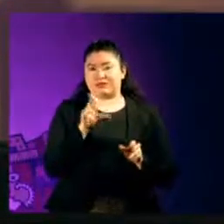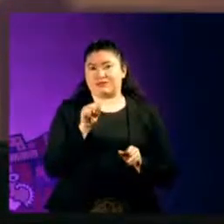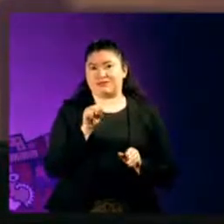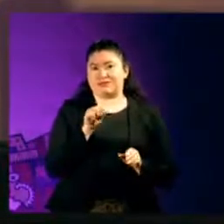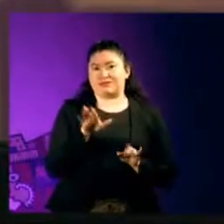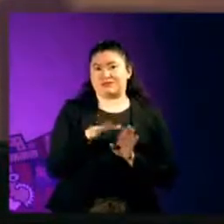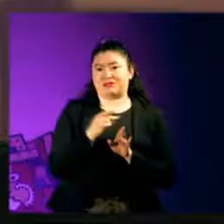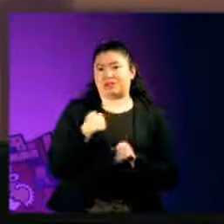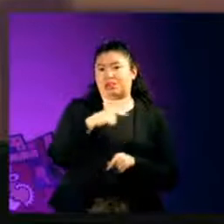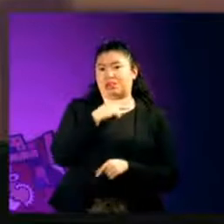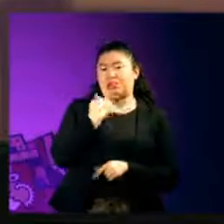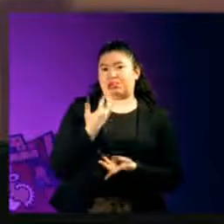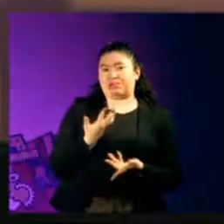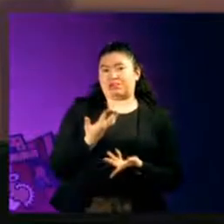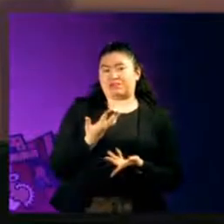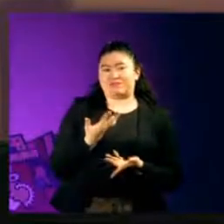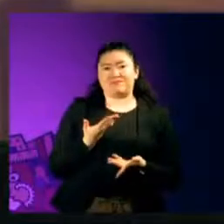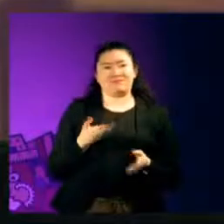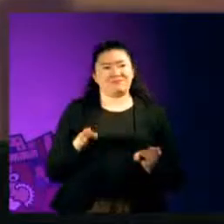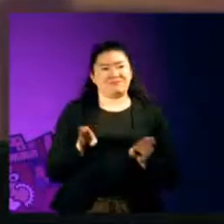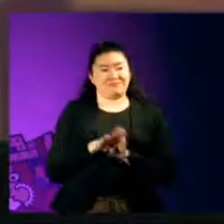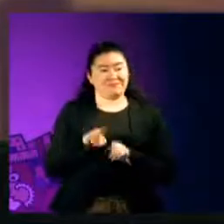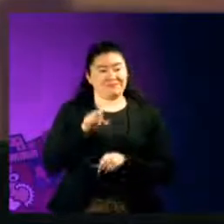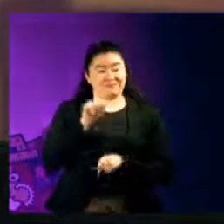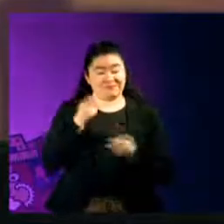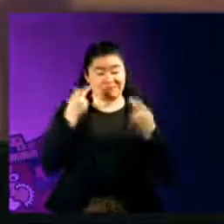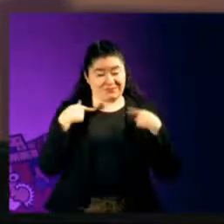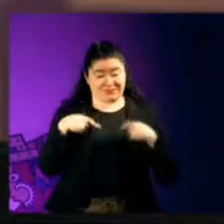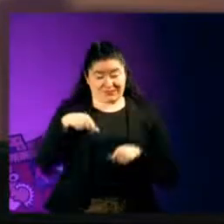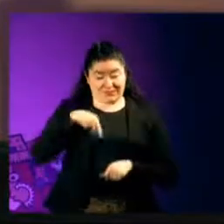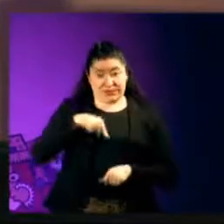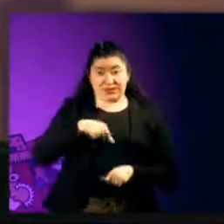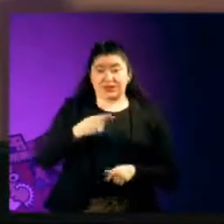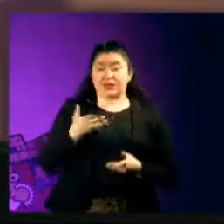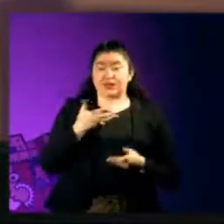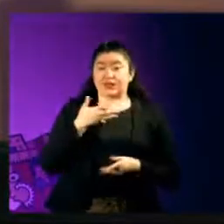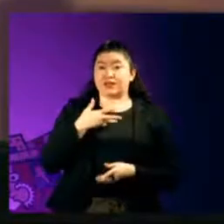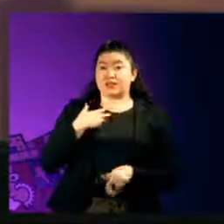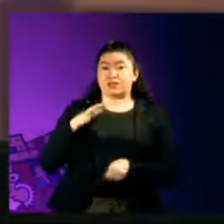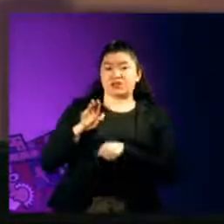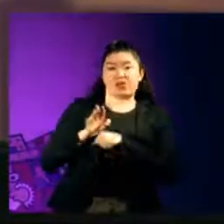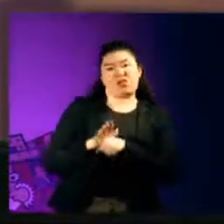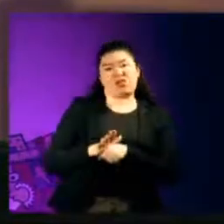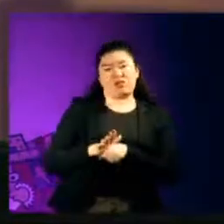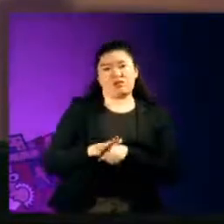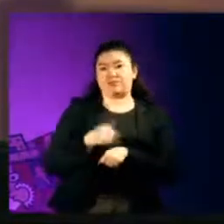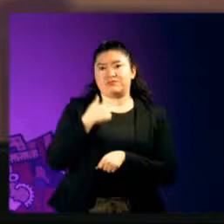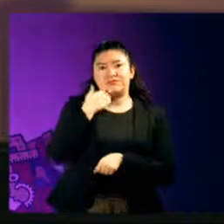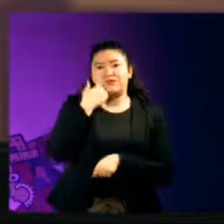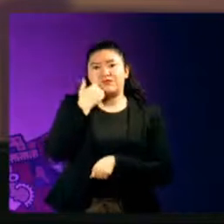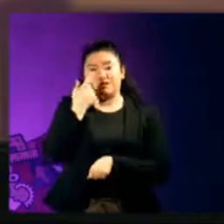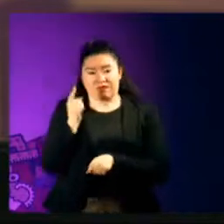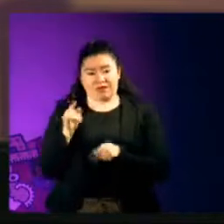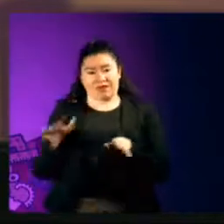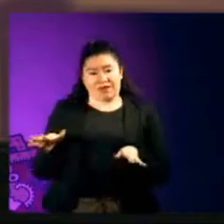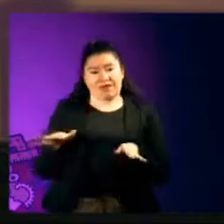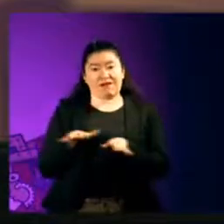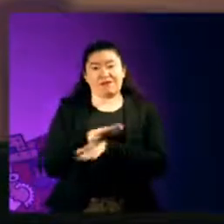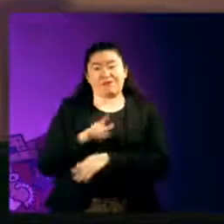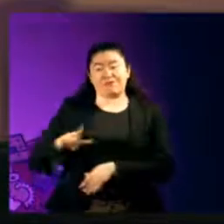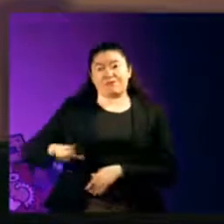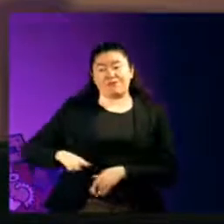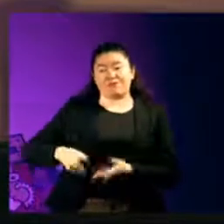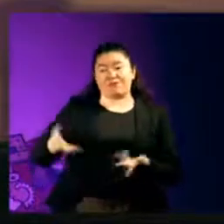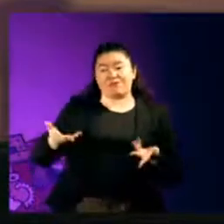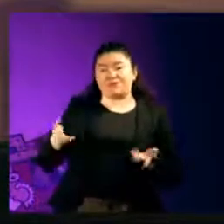y entonces esos que esos mismos que habían dicho que aquí había una dictadura no le quieren entrar a una revocación de mandato ya en el